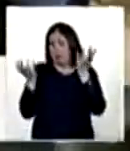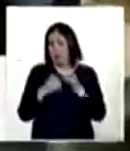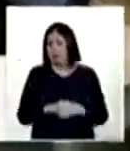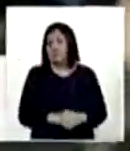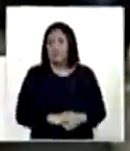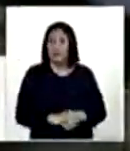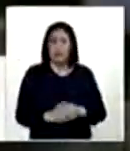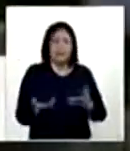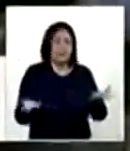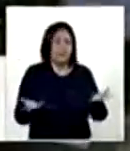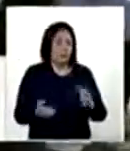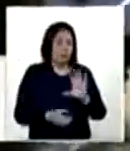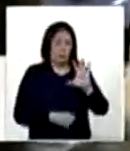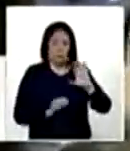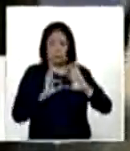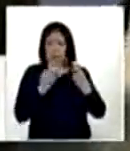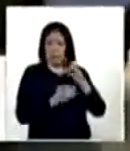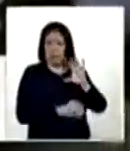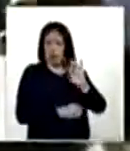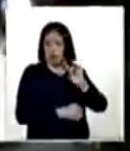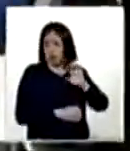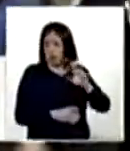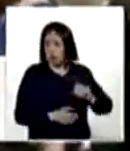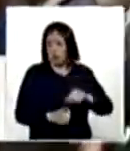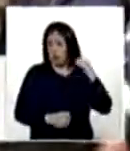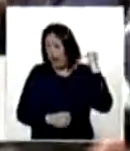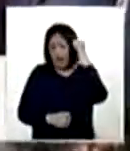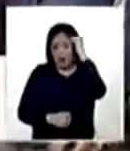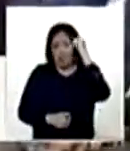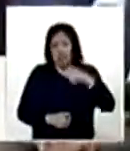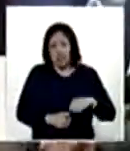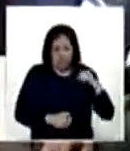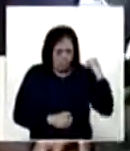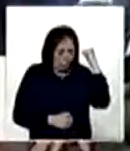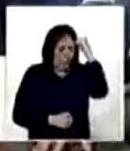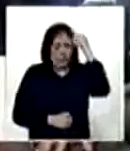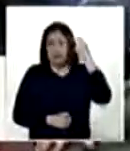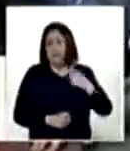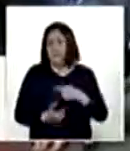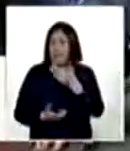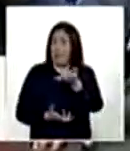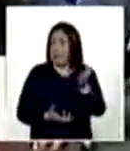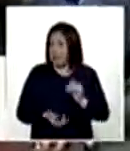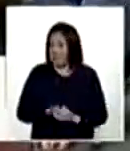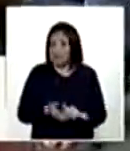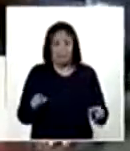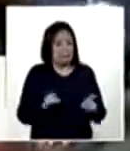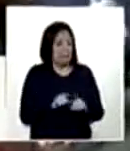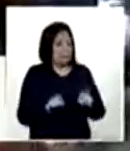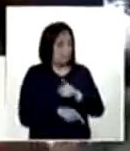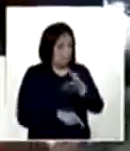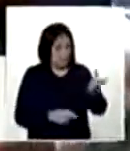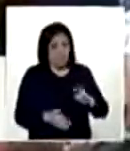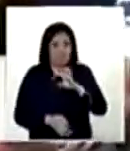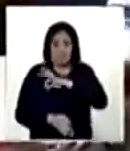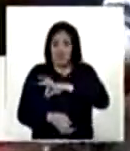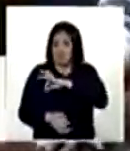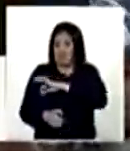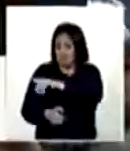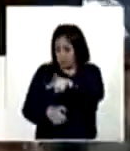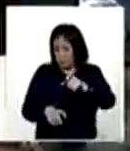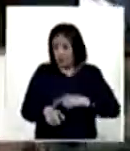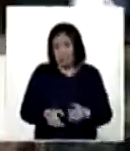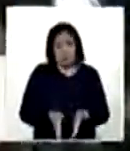Los Condore Quequejana entonces están haciendo un burro. ¡Azú! Claro, además también aprovechen el momento para